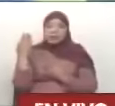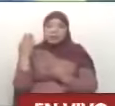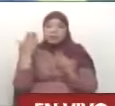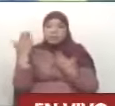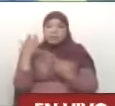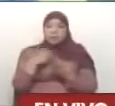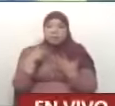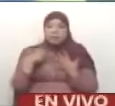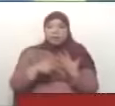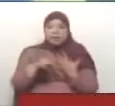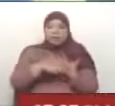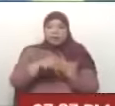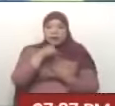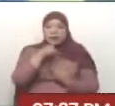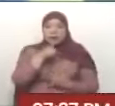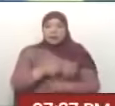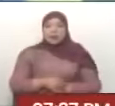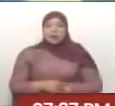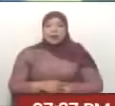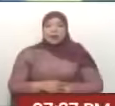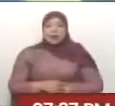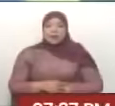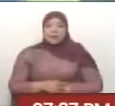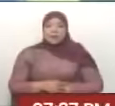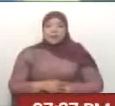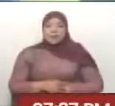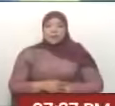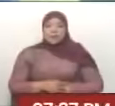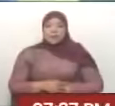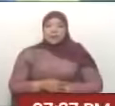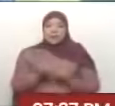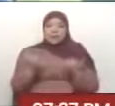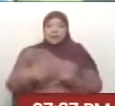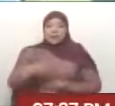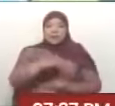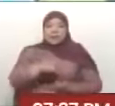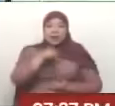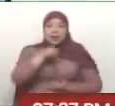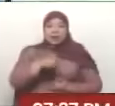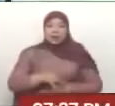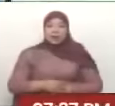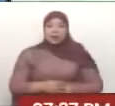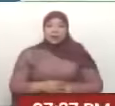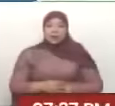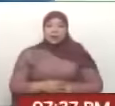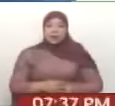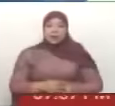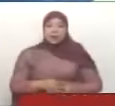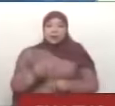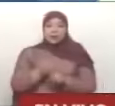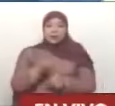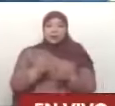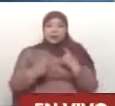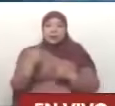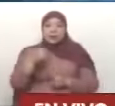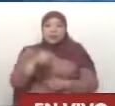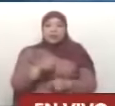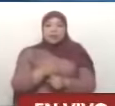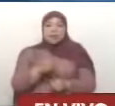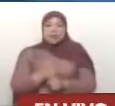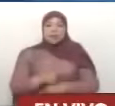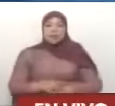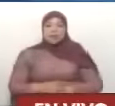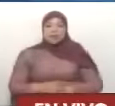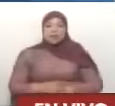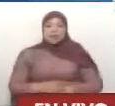nos les plantamos de frente para que la mentira tenga pies cortos. Bueno, recuerde que hay 3 procesos electorales importantes en el